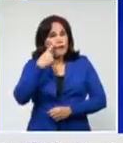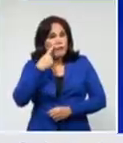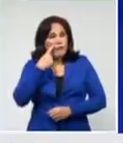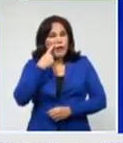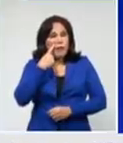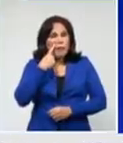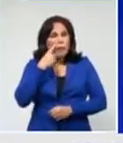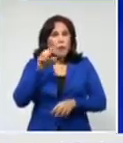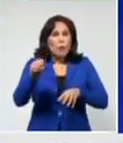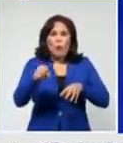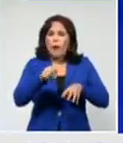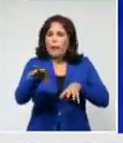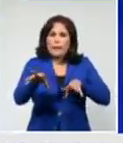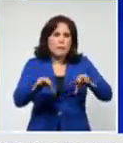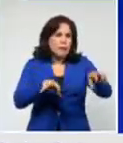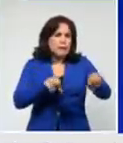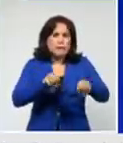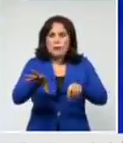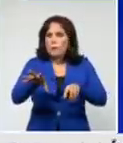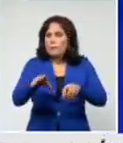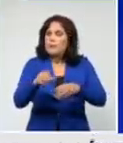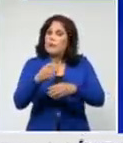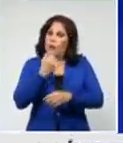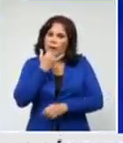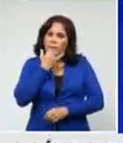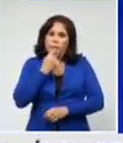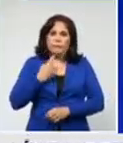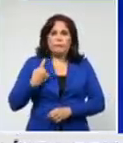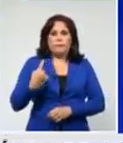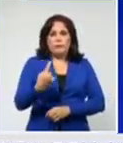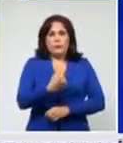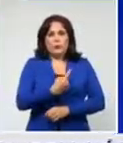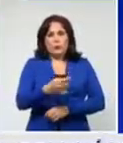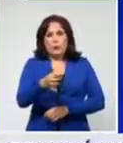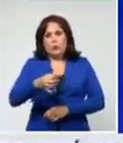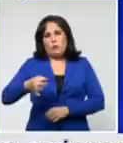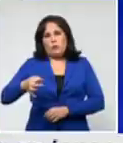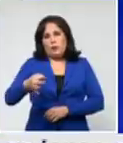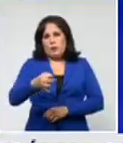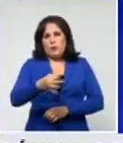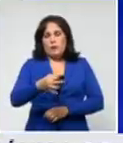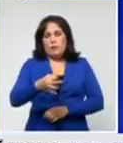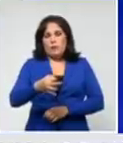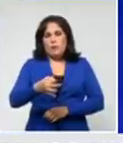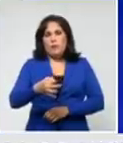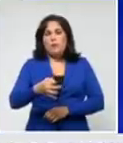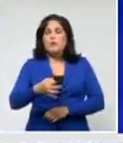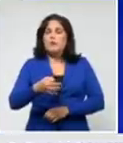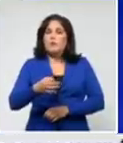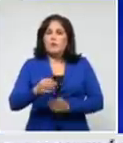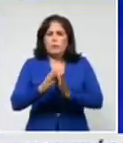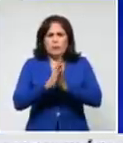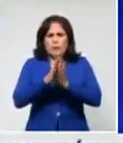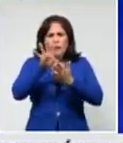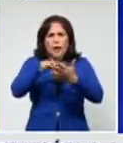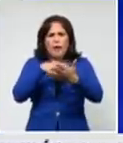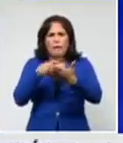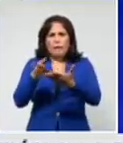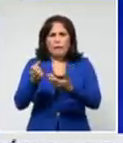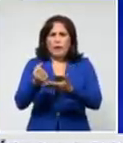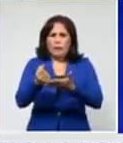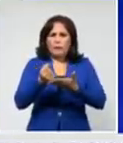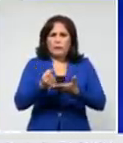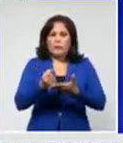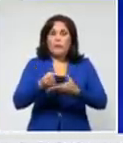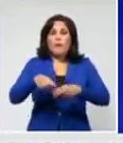dispersión que afecta a prácticamente todos los municipios. Si puedes, la próxima. Esta es La